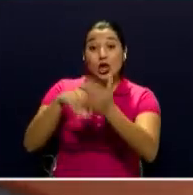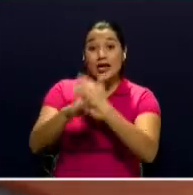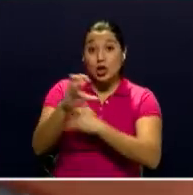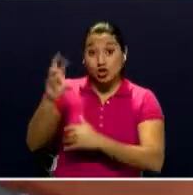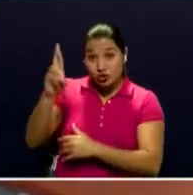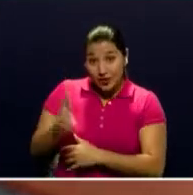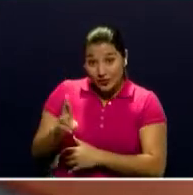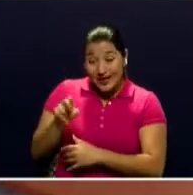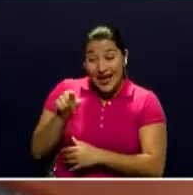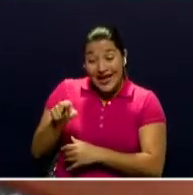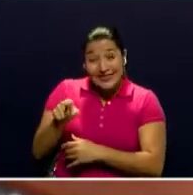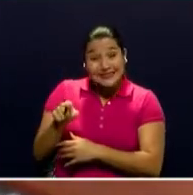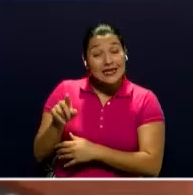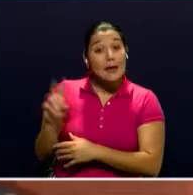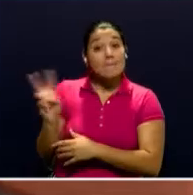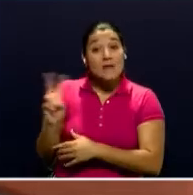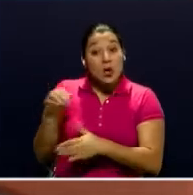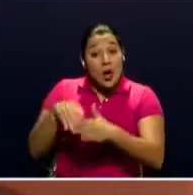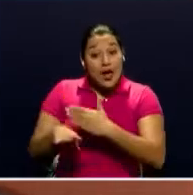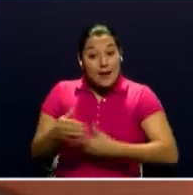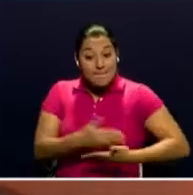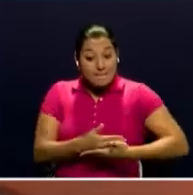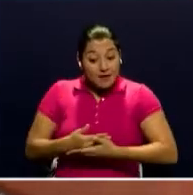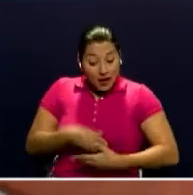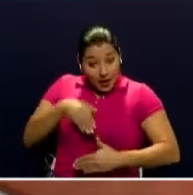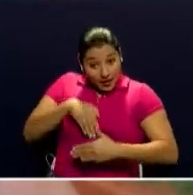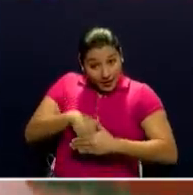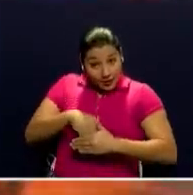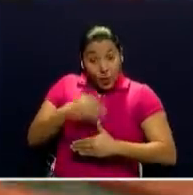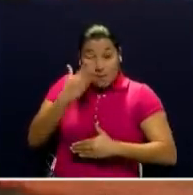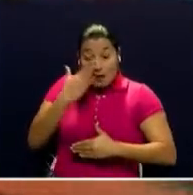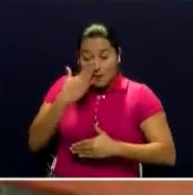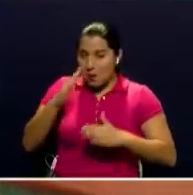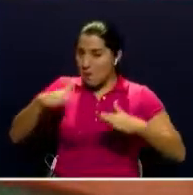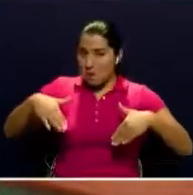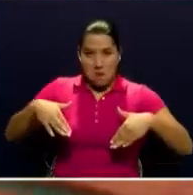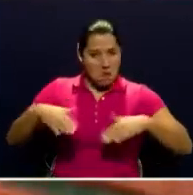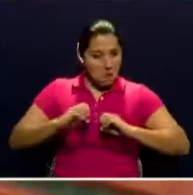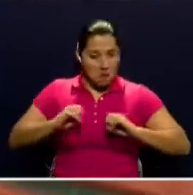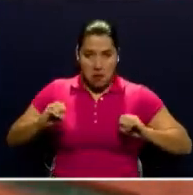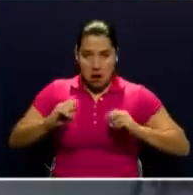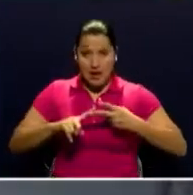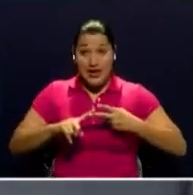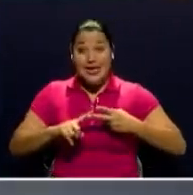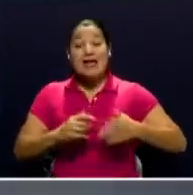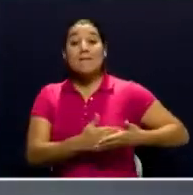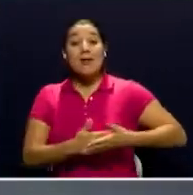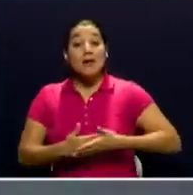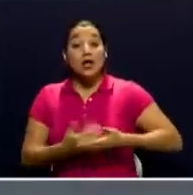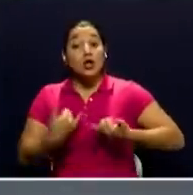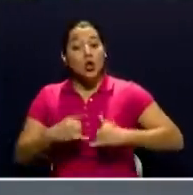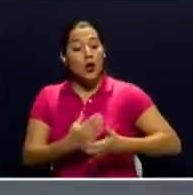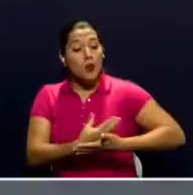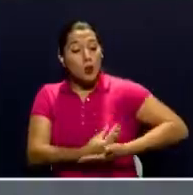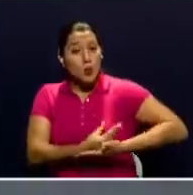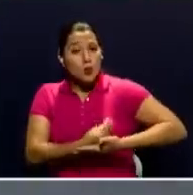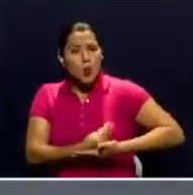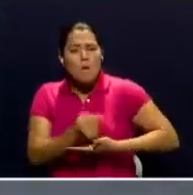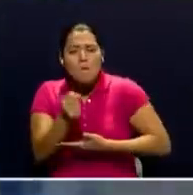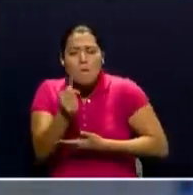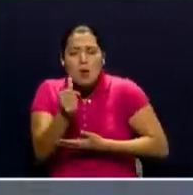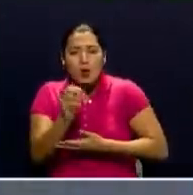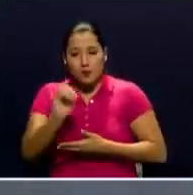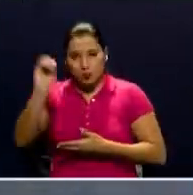niños neonatales no se ha presentado y en niños lactantes es un bajísimo porcentaje. Todos